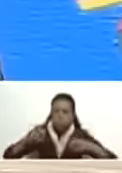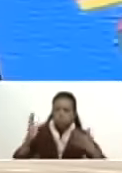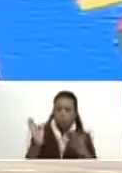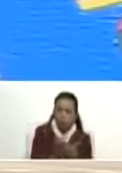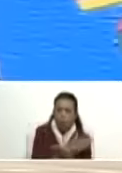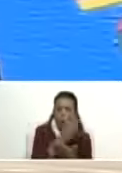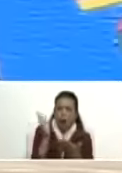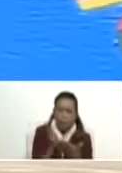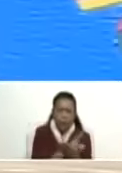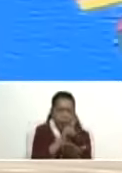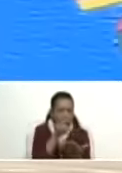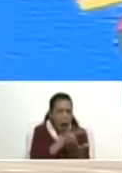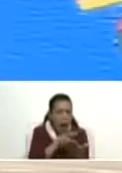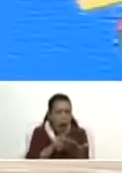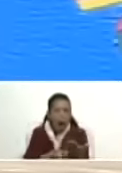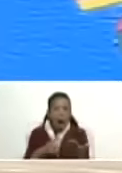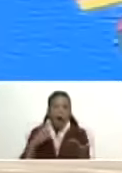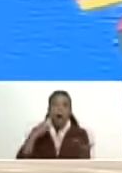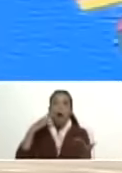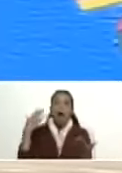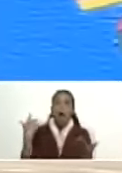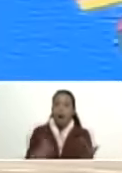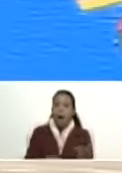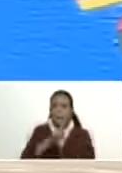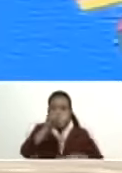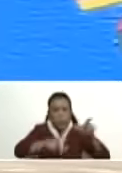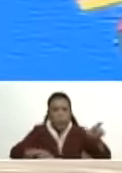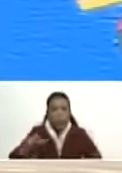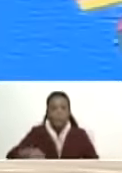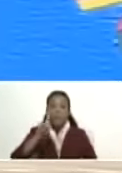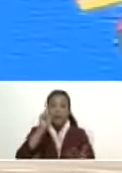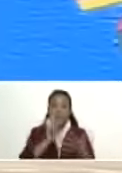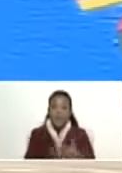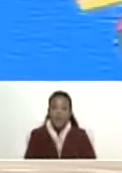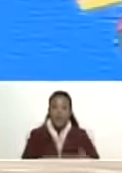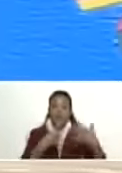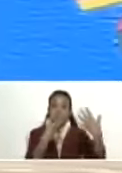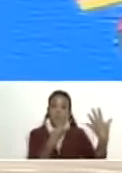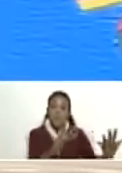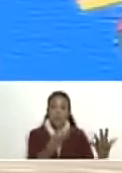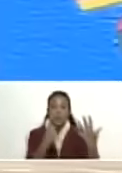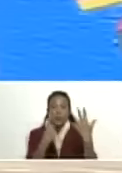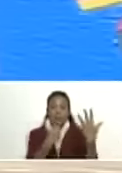coincide con la manifestación de voluntad 1962,